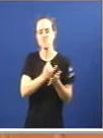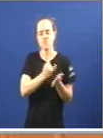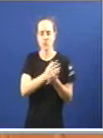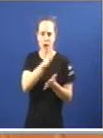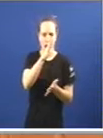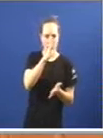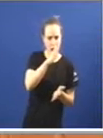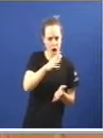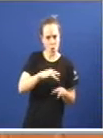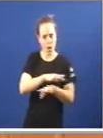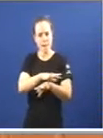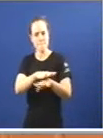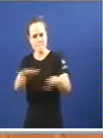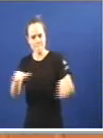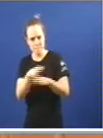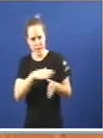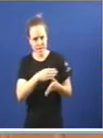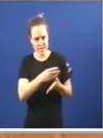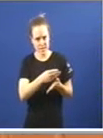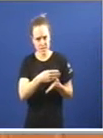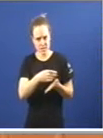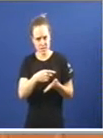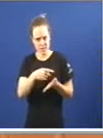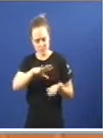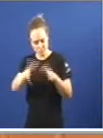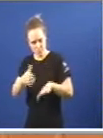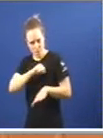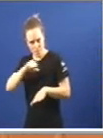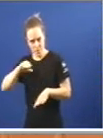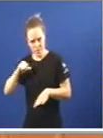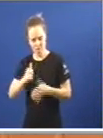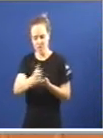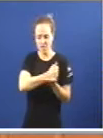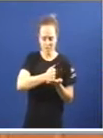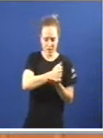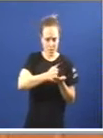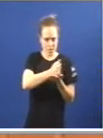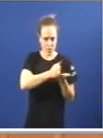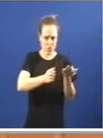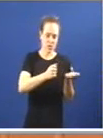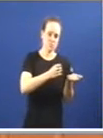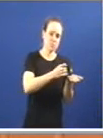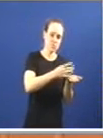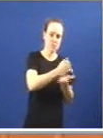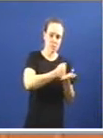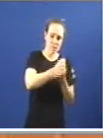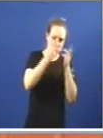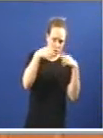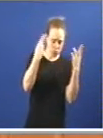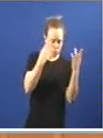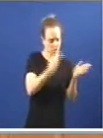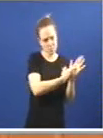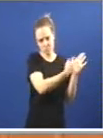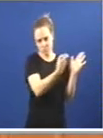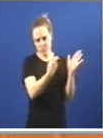playas retirados empregos ese empleo esa tarifa o farmacéuticos transforma ceutí casas públicas pusieron unas cuentas que